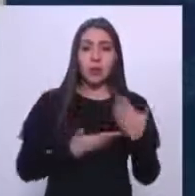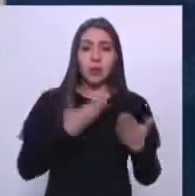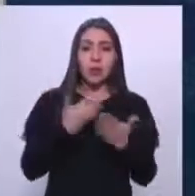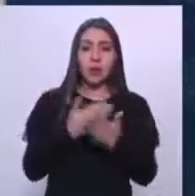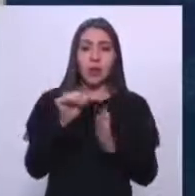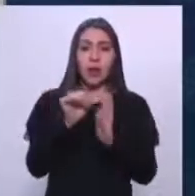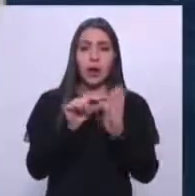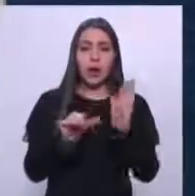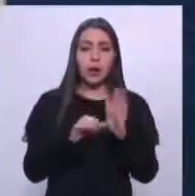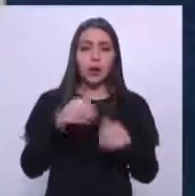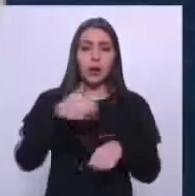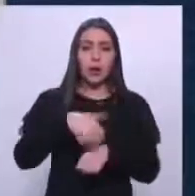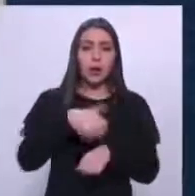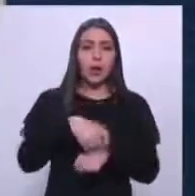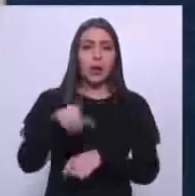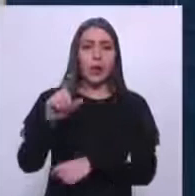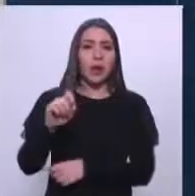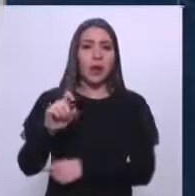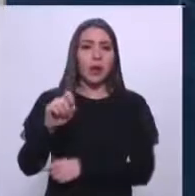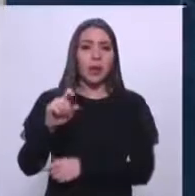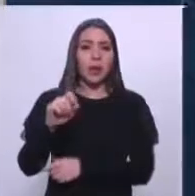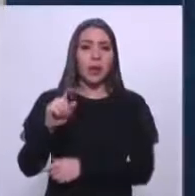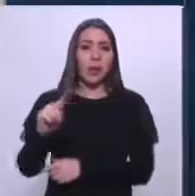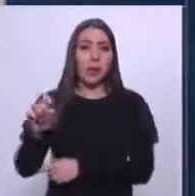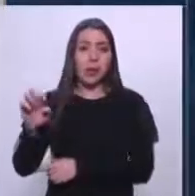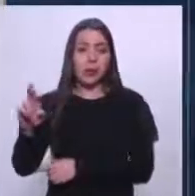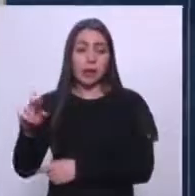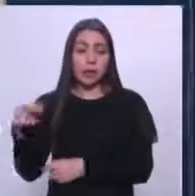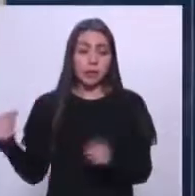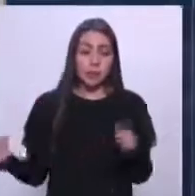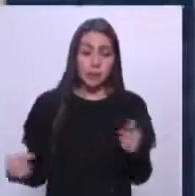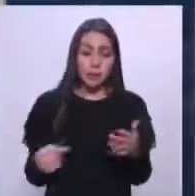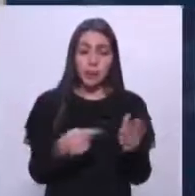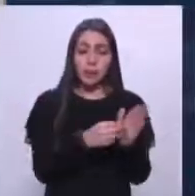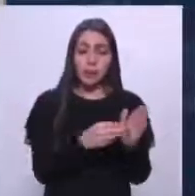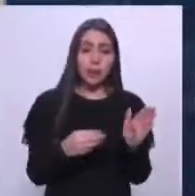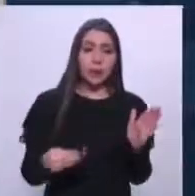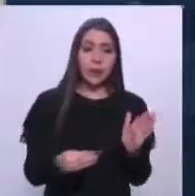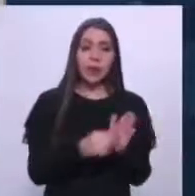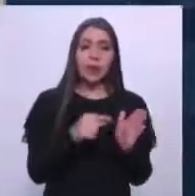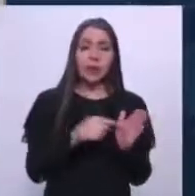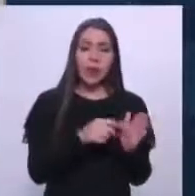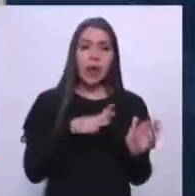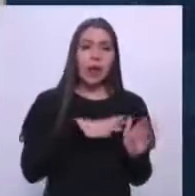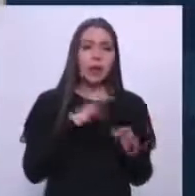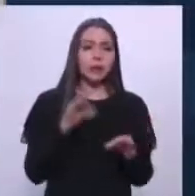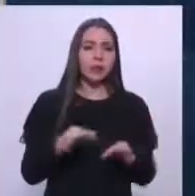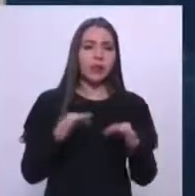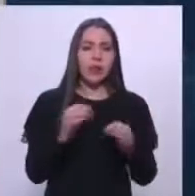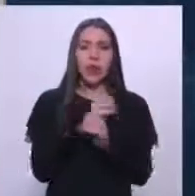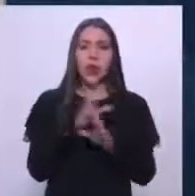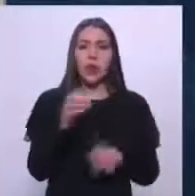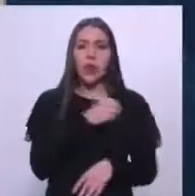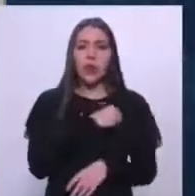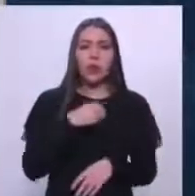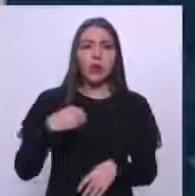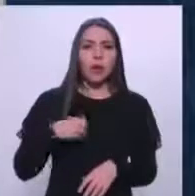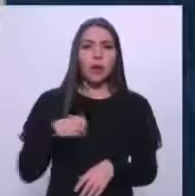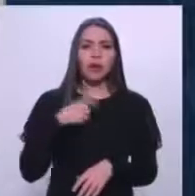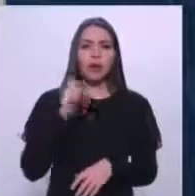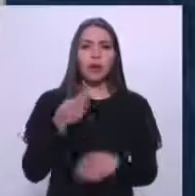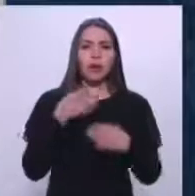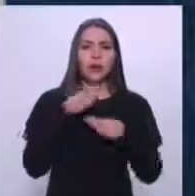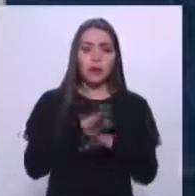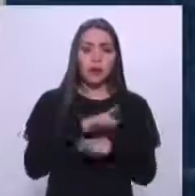artículo 20 ter, ahí están las obligaciones de las instituciones financieras para que esto